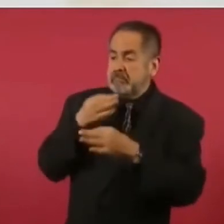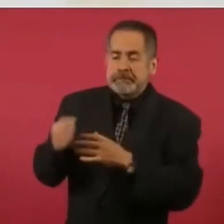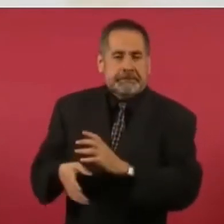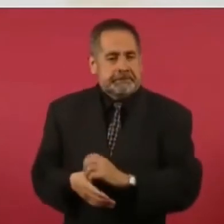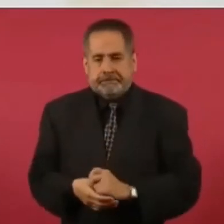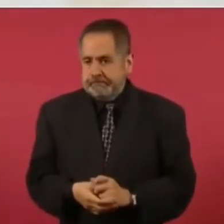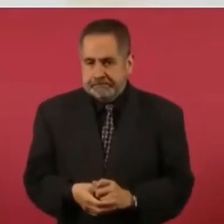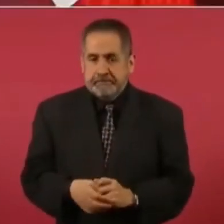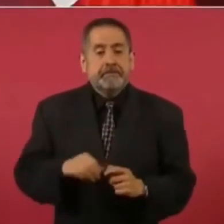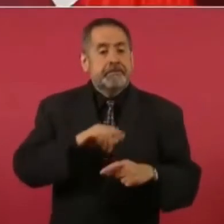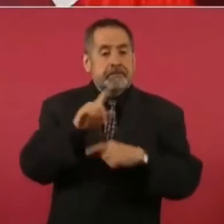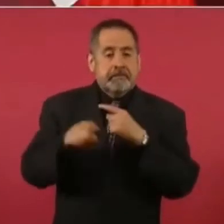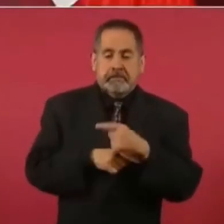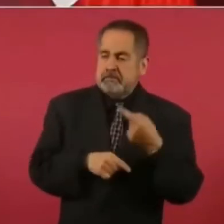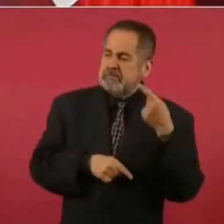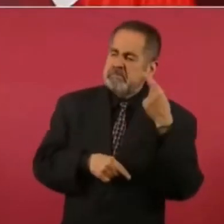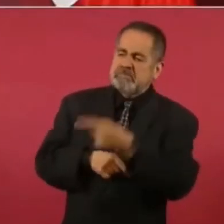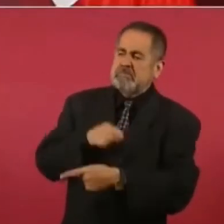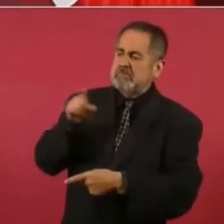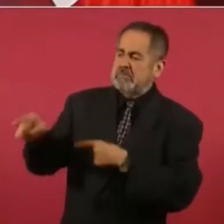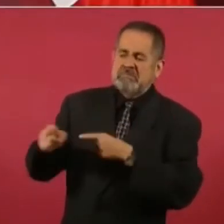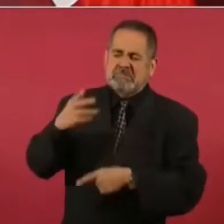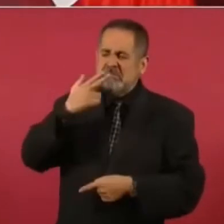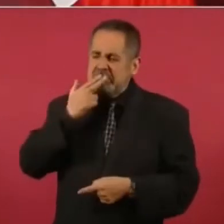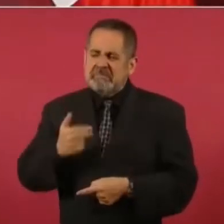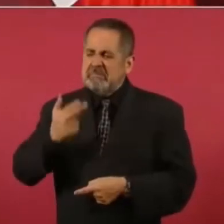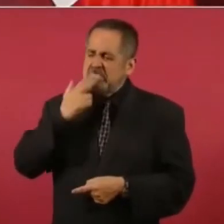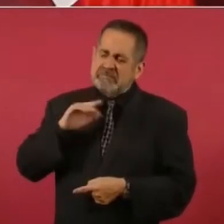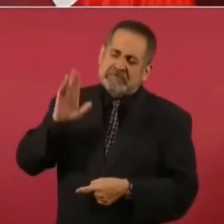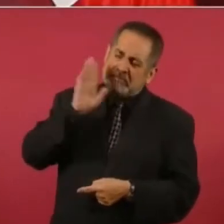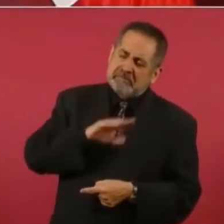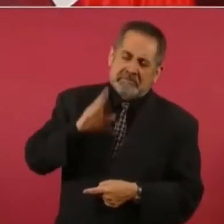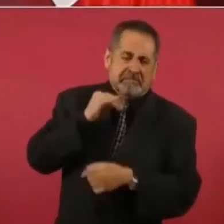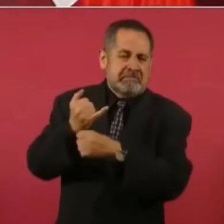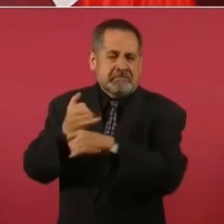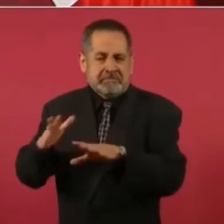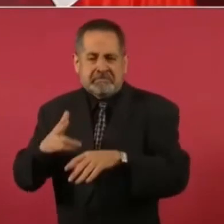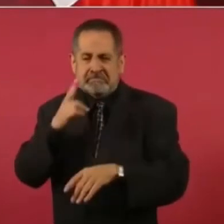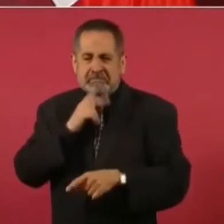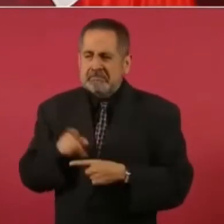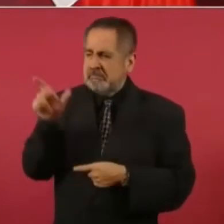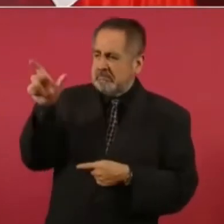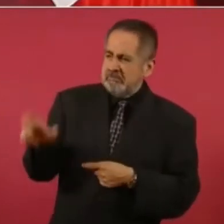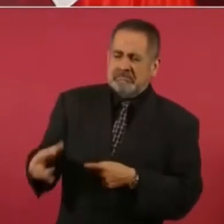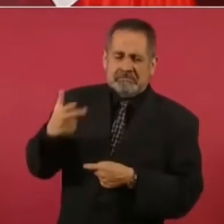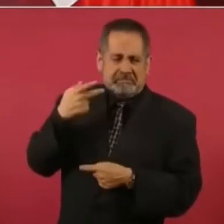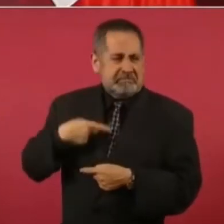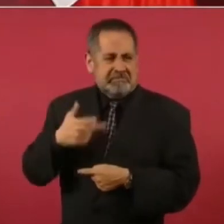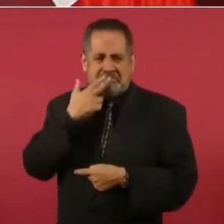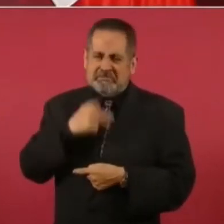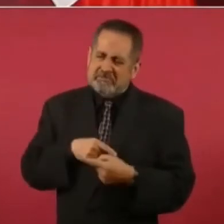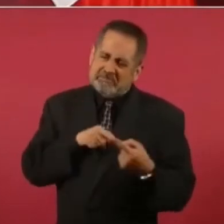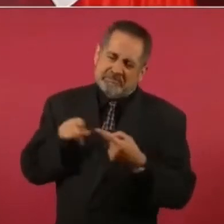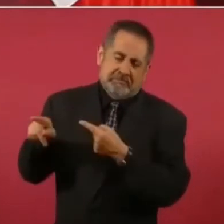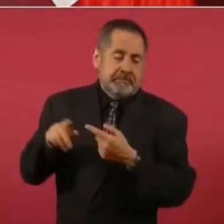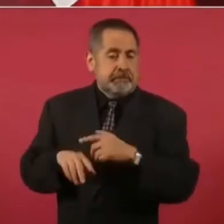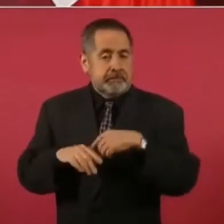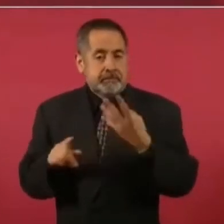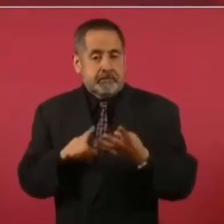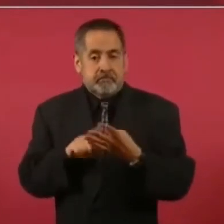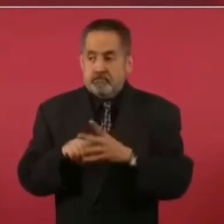una campaña de descalificaciones al informe, a nuestras personas, a todos los trabajos realizados. De ahí pasamos